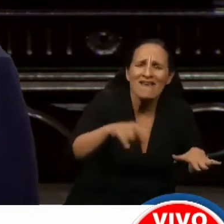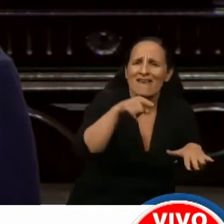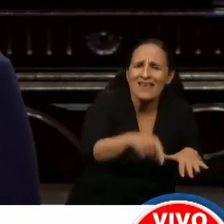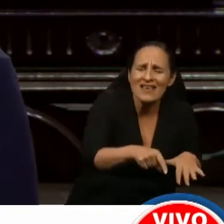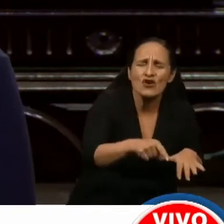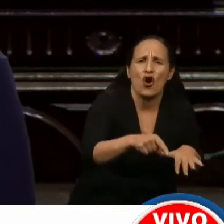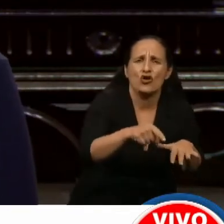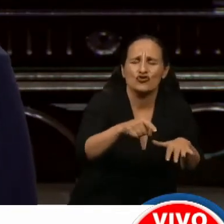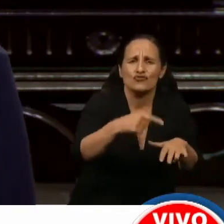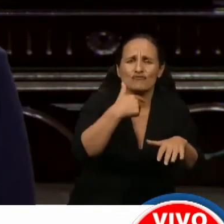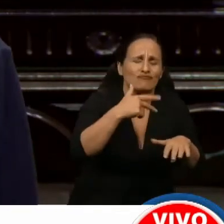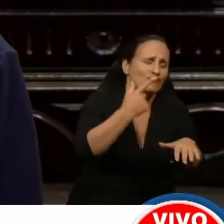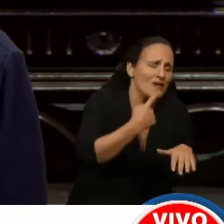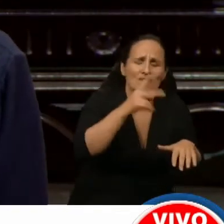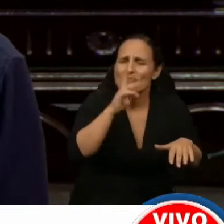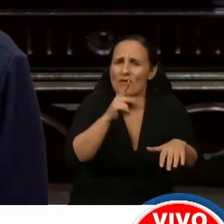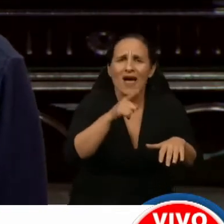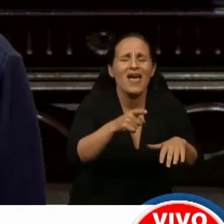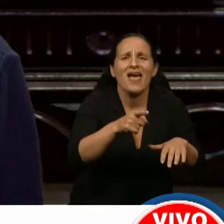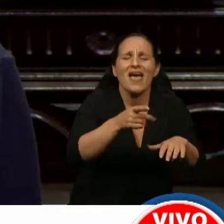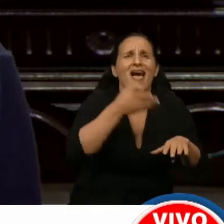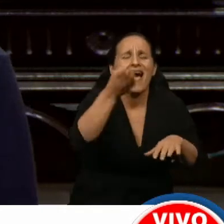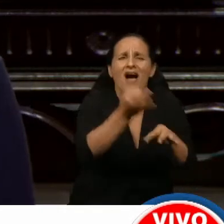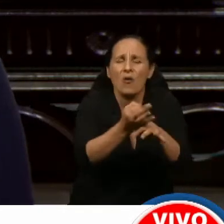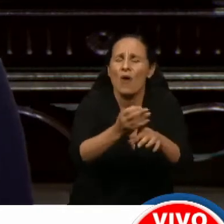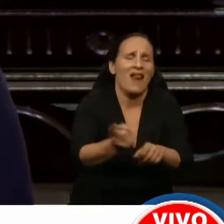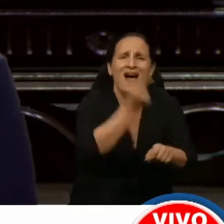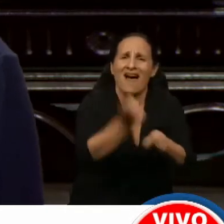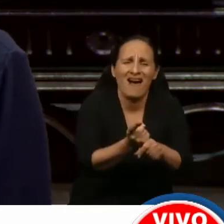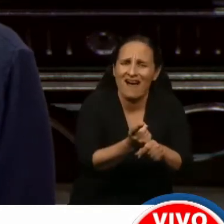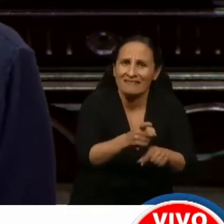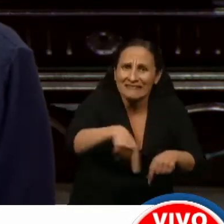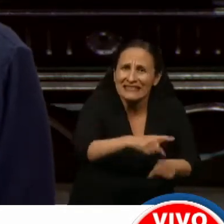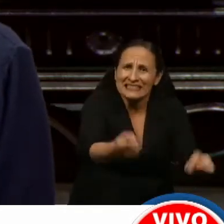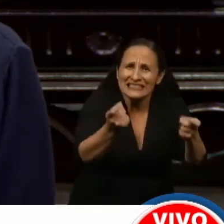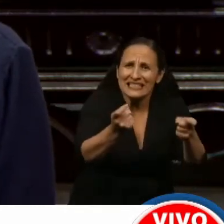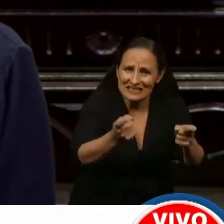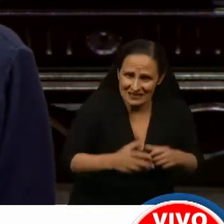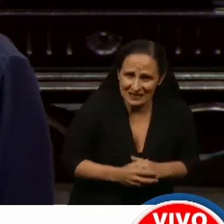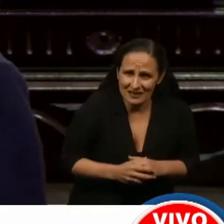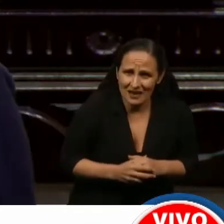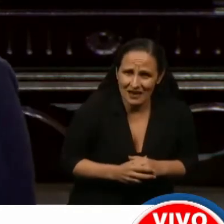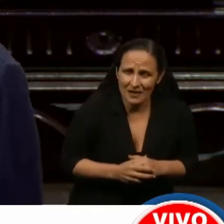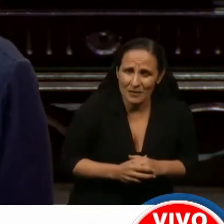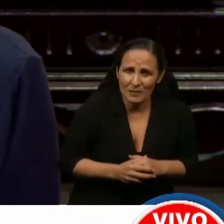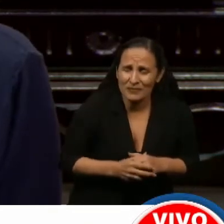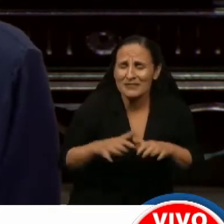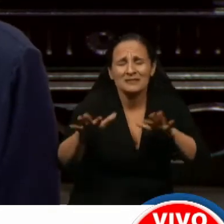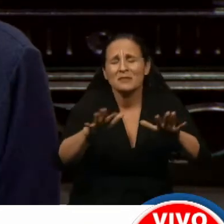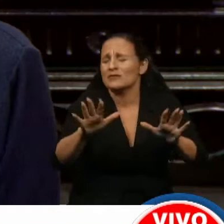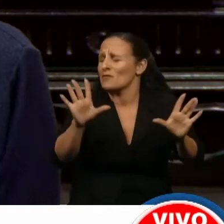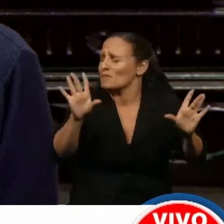hijas, los hijos y las hijas del pueblo no han podido recibir la educación que tanto necesitan, porque ha complejizado